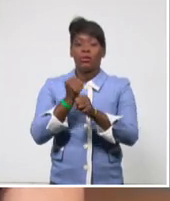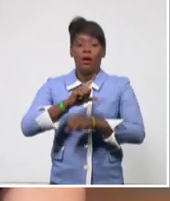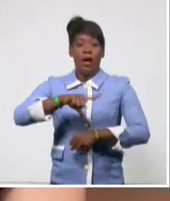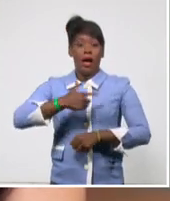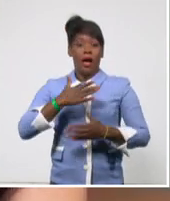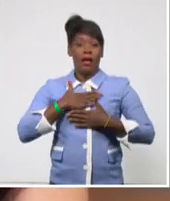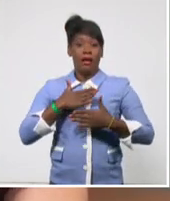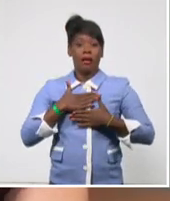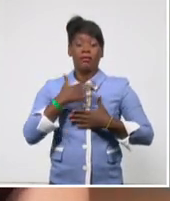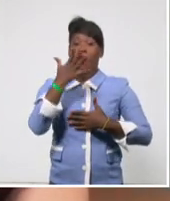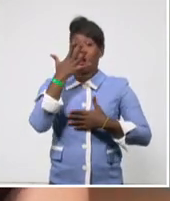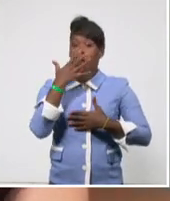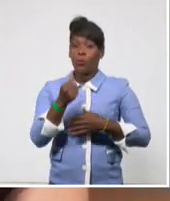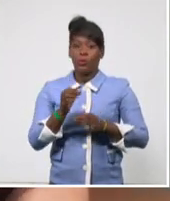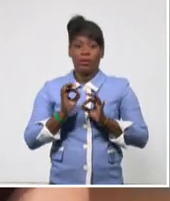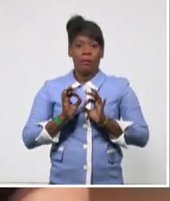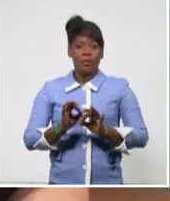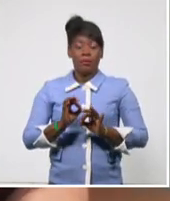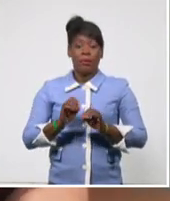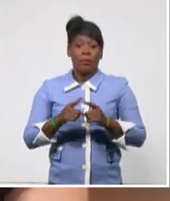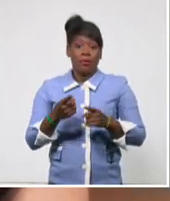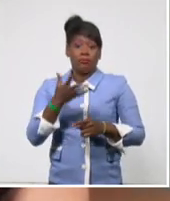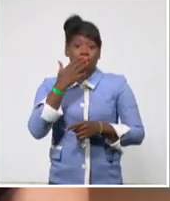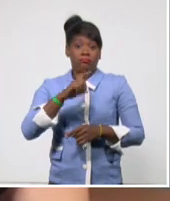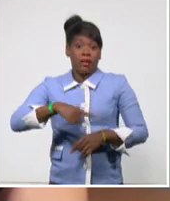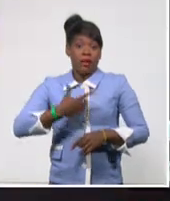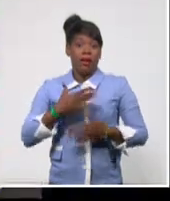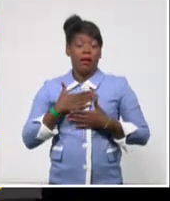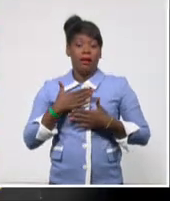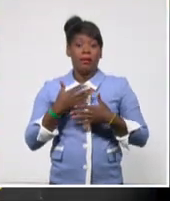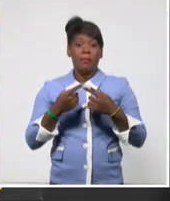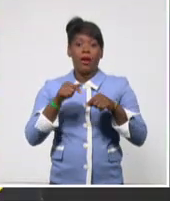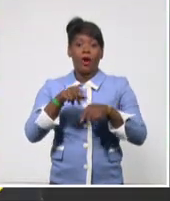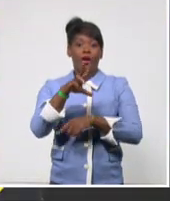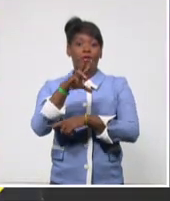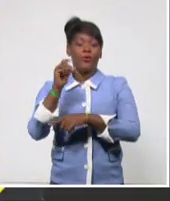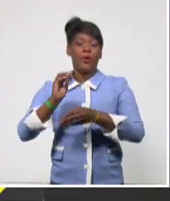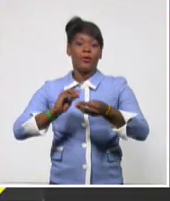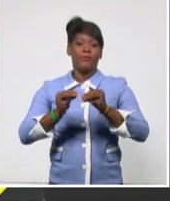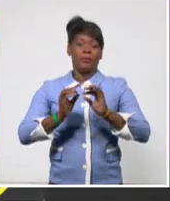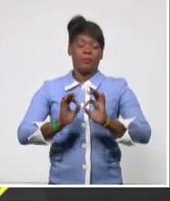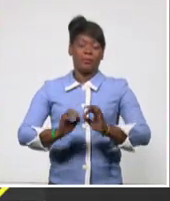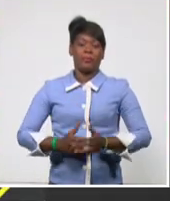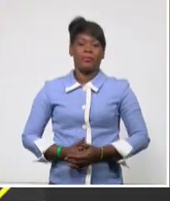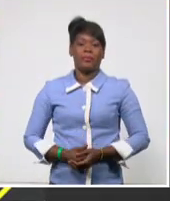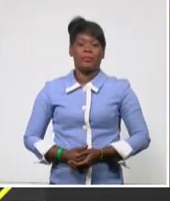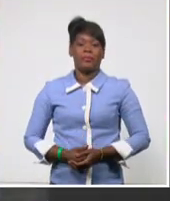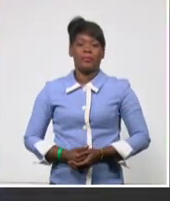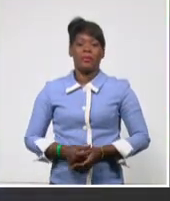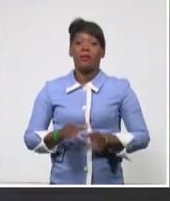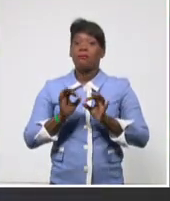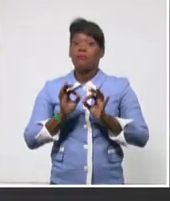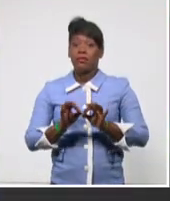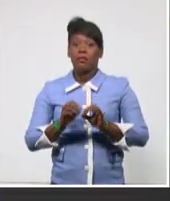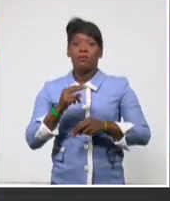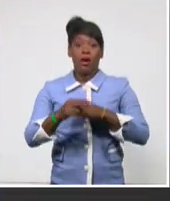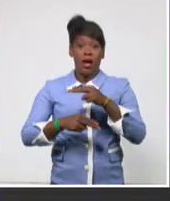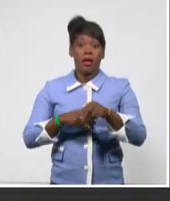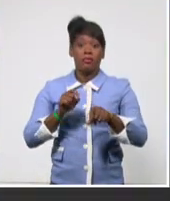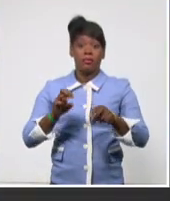espacio en el que se desarrollan como artistas, como también una proyección internacional. La apertura de la muestra en concurso